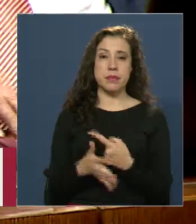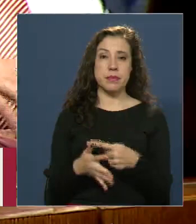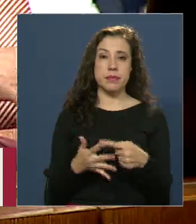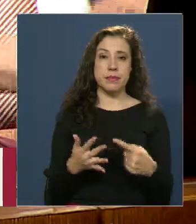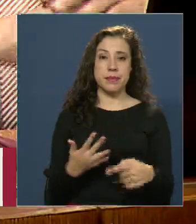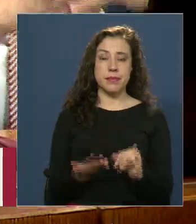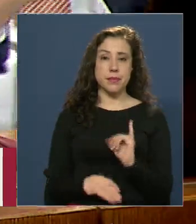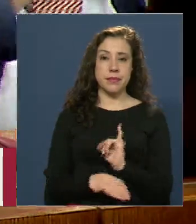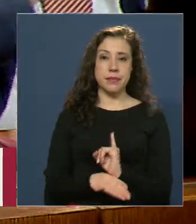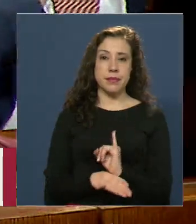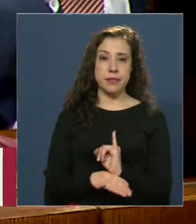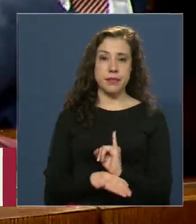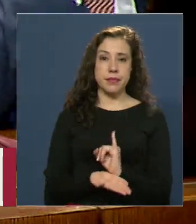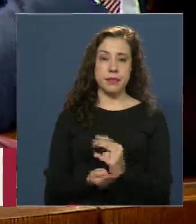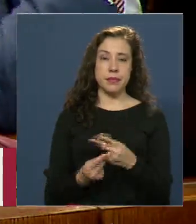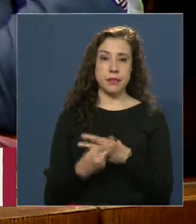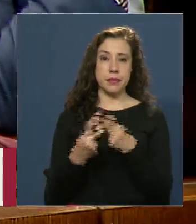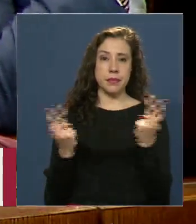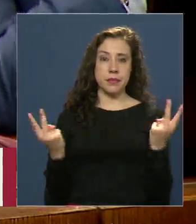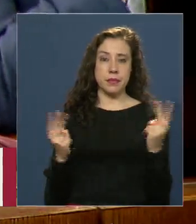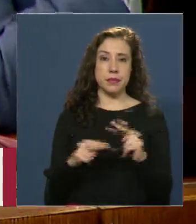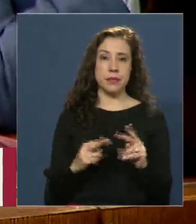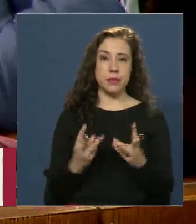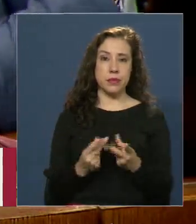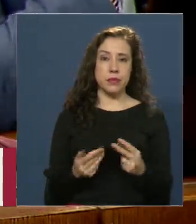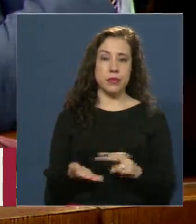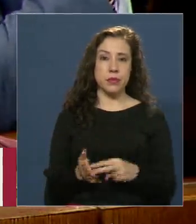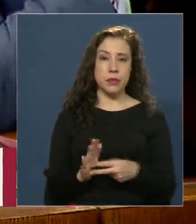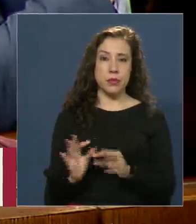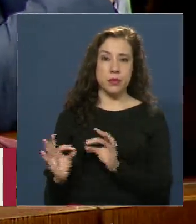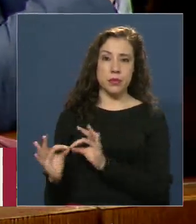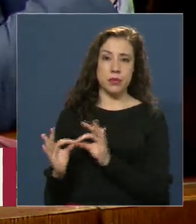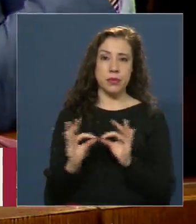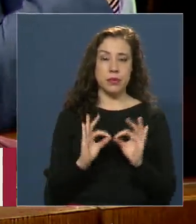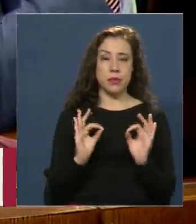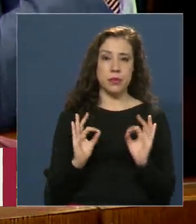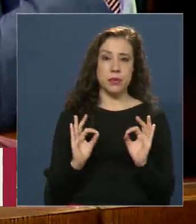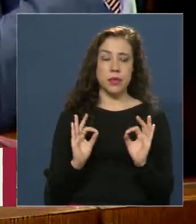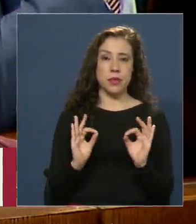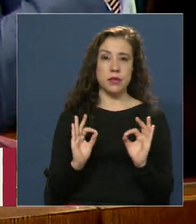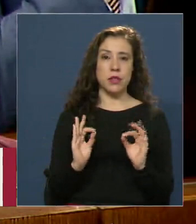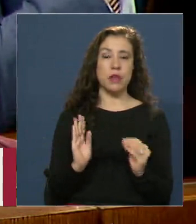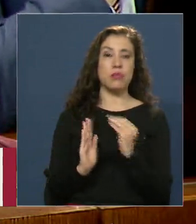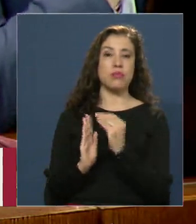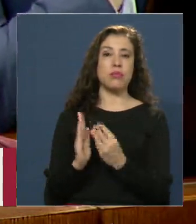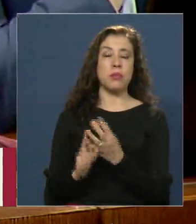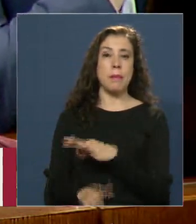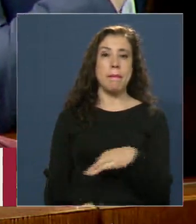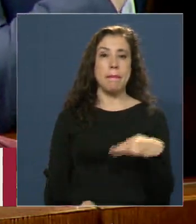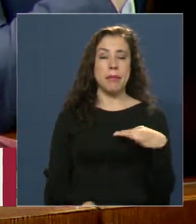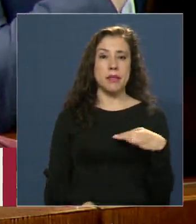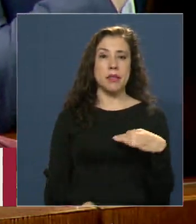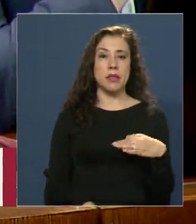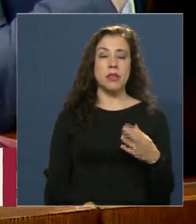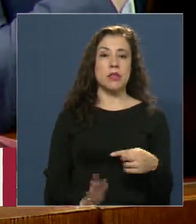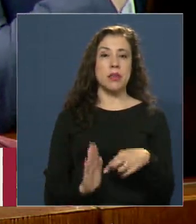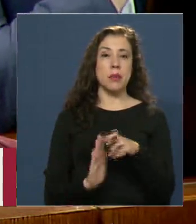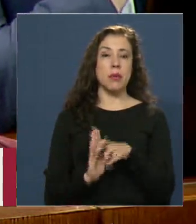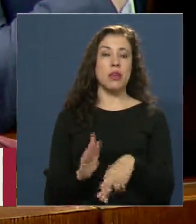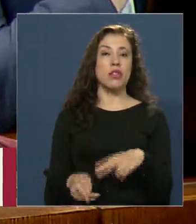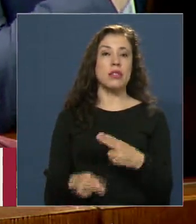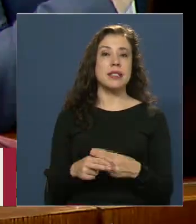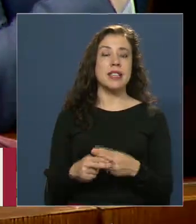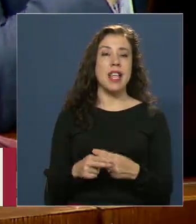diversas instituciones del sector público a resolver problemas particulares definidos por el Ministerio, cosa que el proyecto